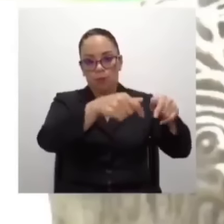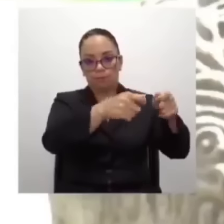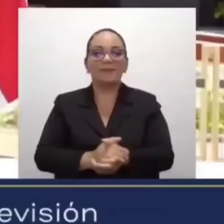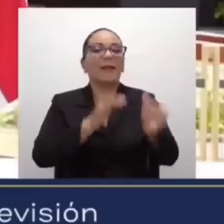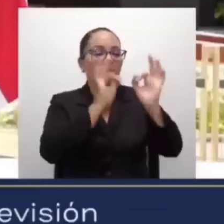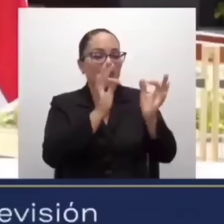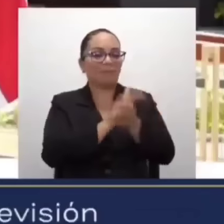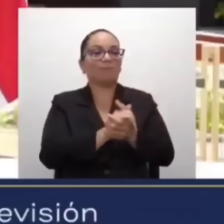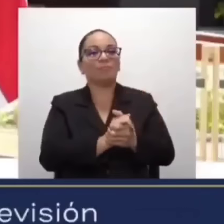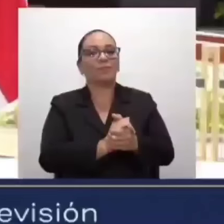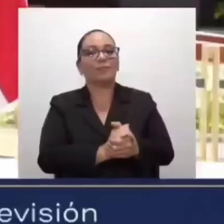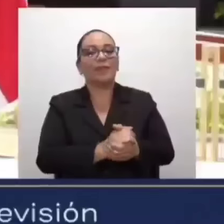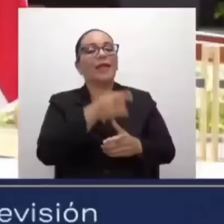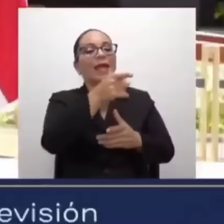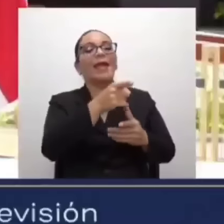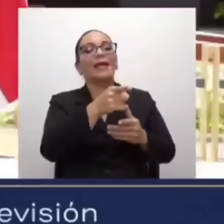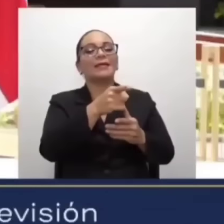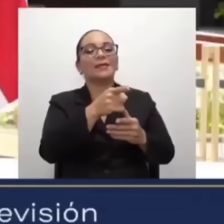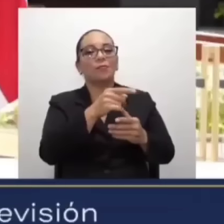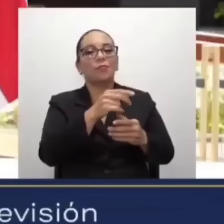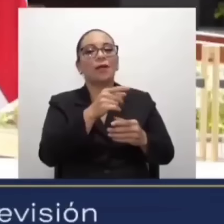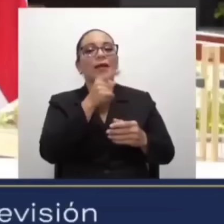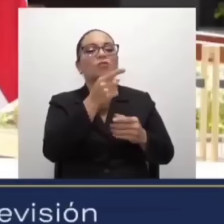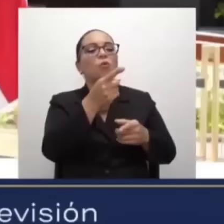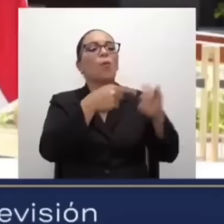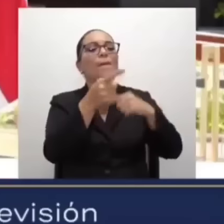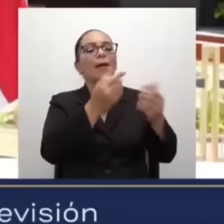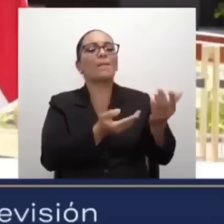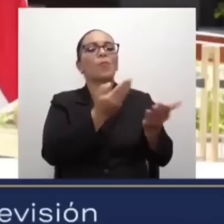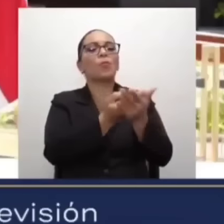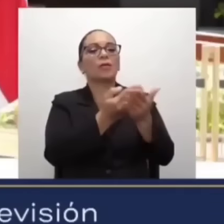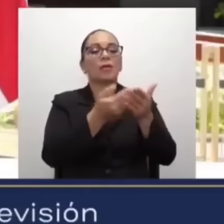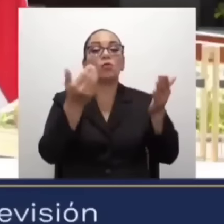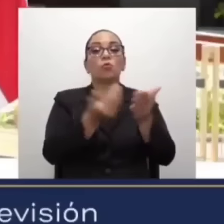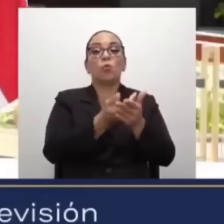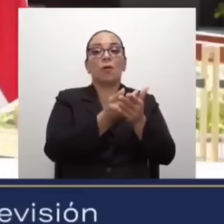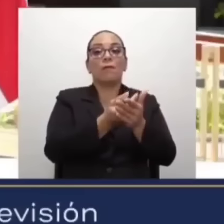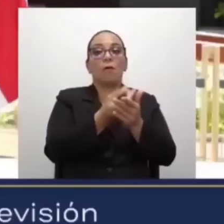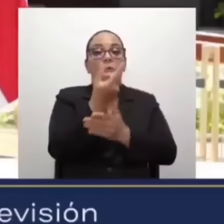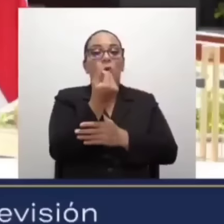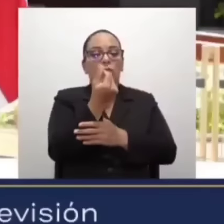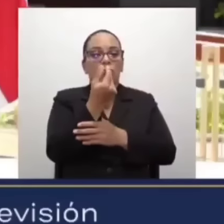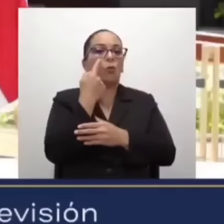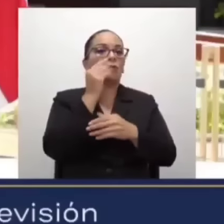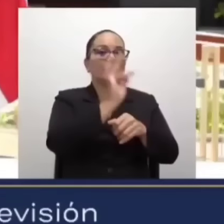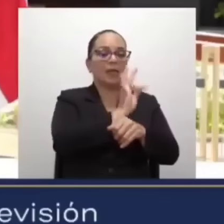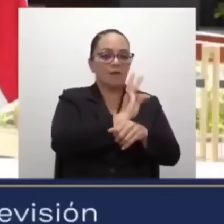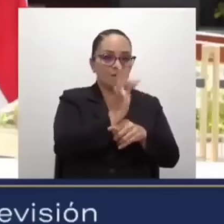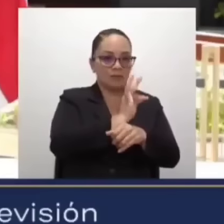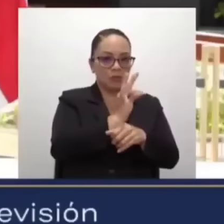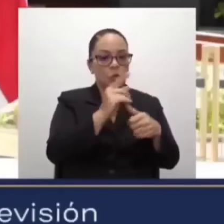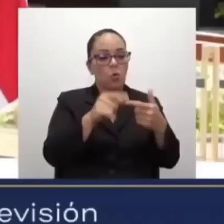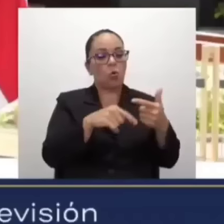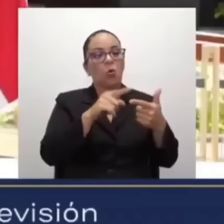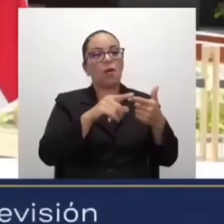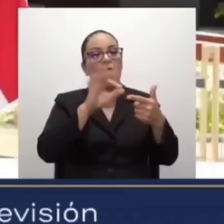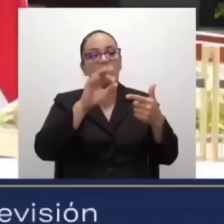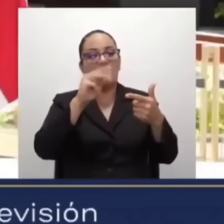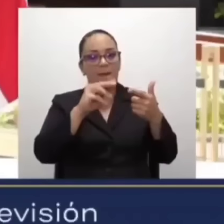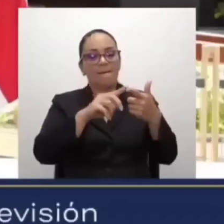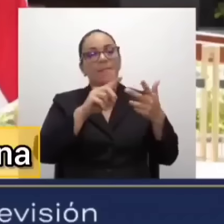a proponer, voy a usar ese término, una nueva tarifa para televisión, para frecuencias FM y para frecuencias